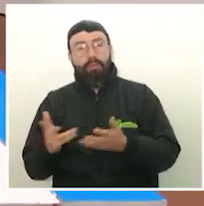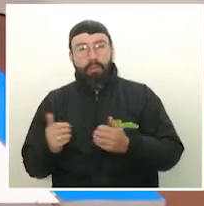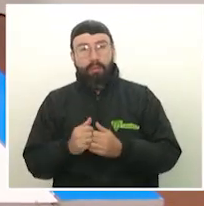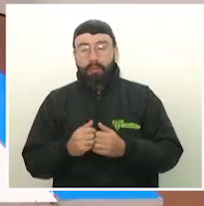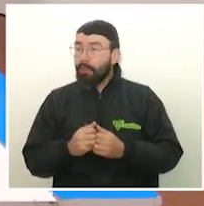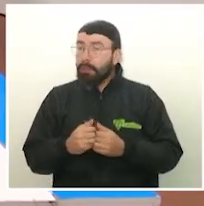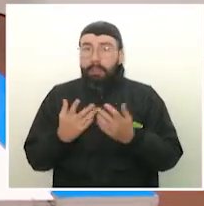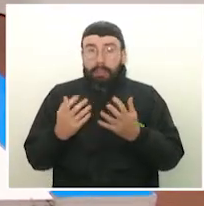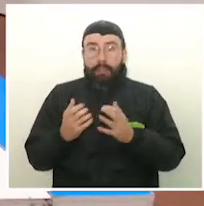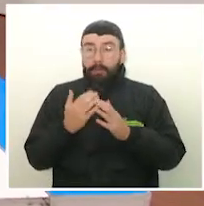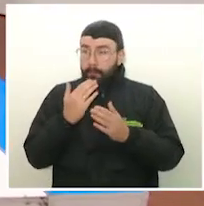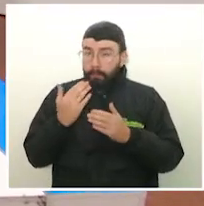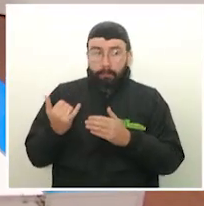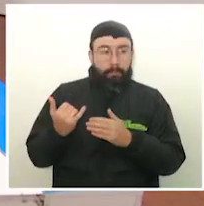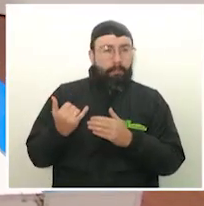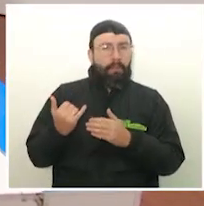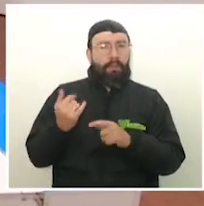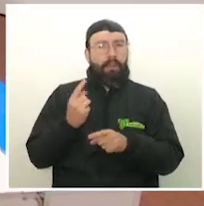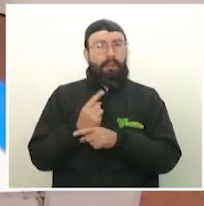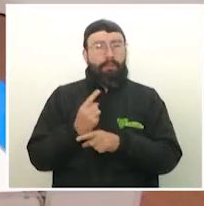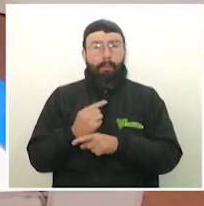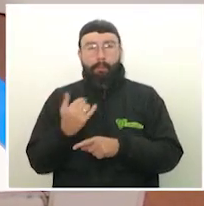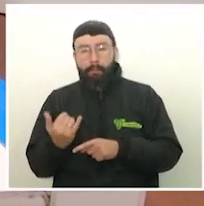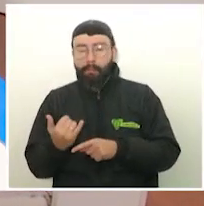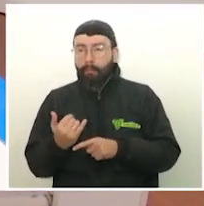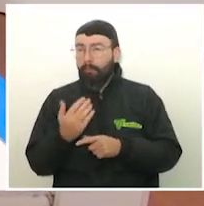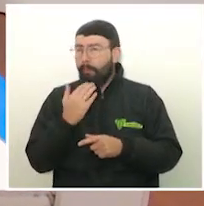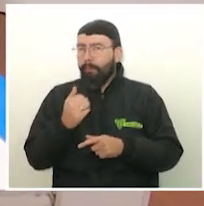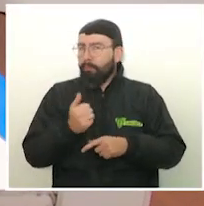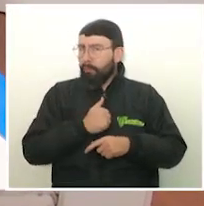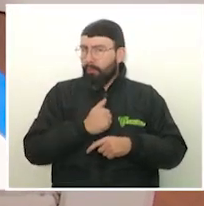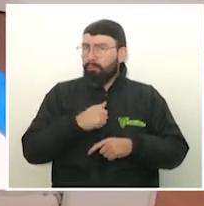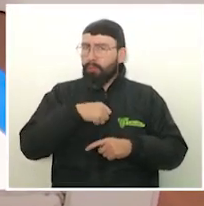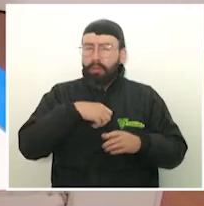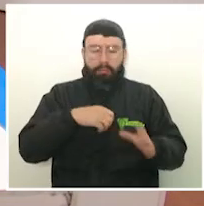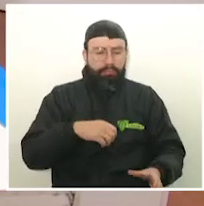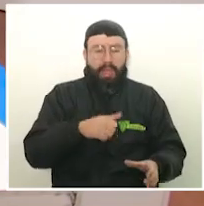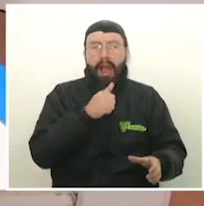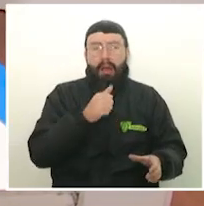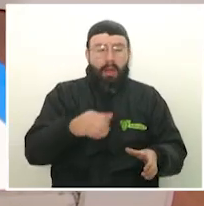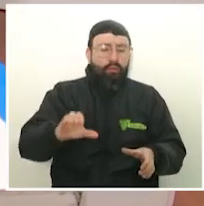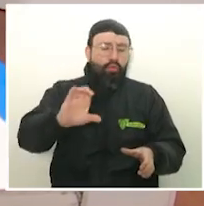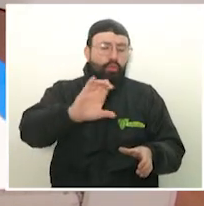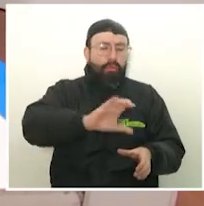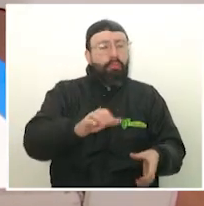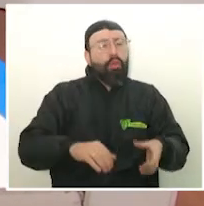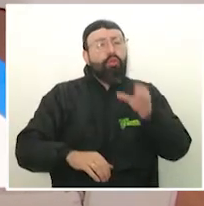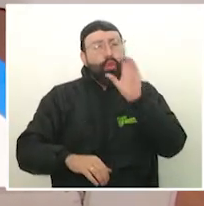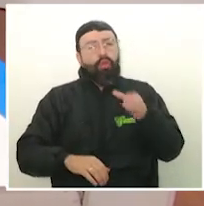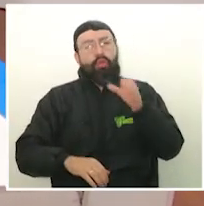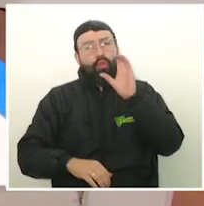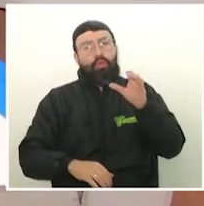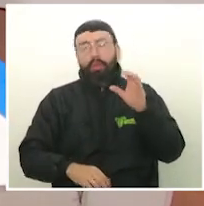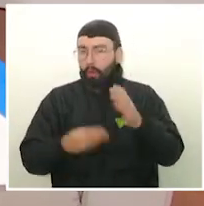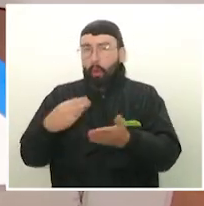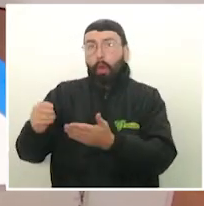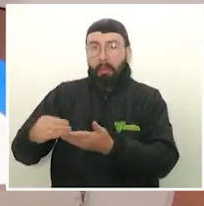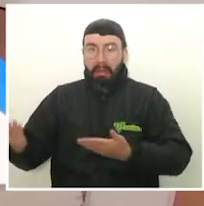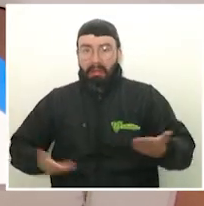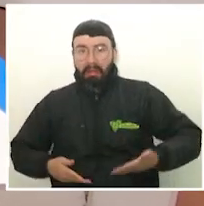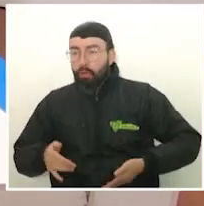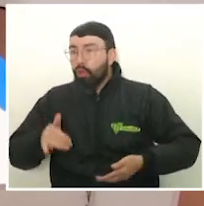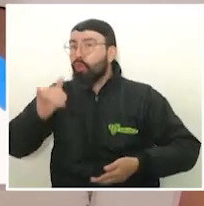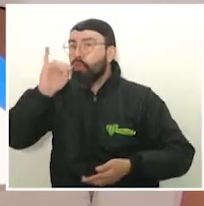cómo el uso de los termos y de poder tener un termo propio va a evitar un daño